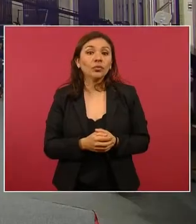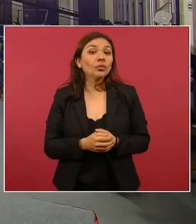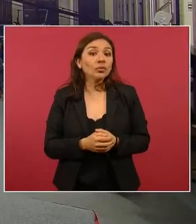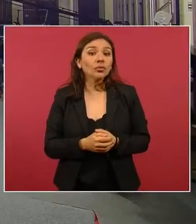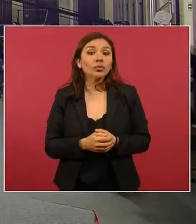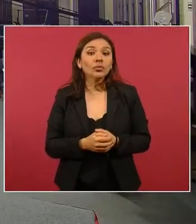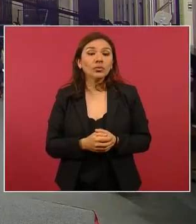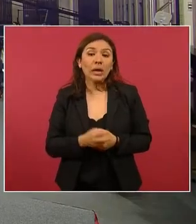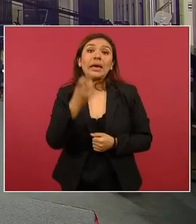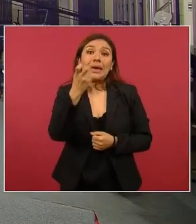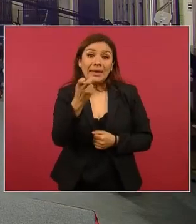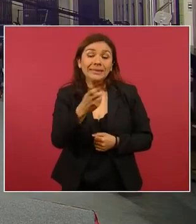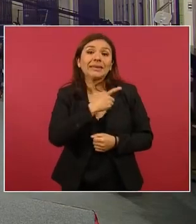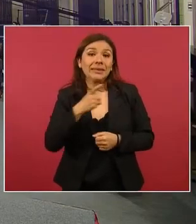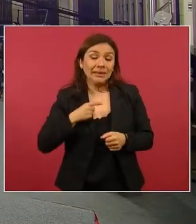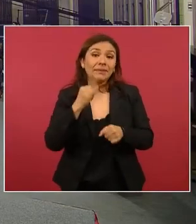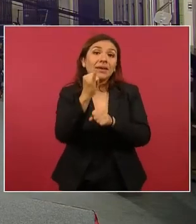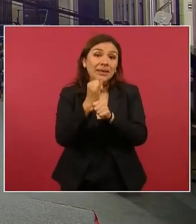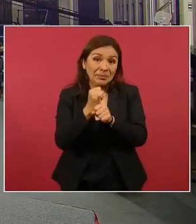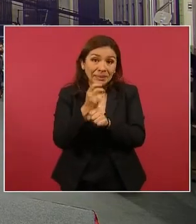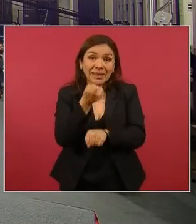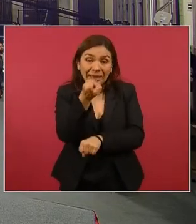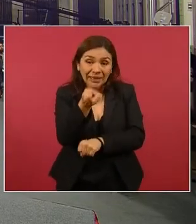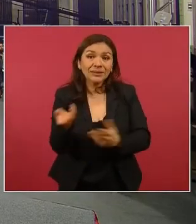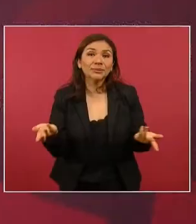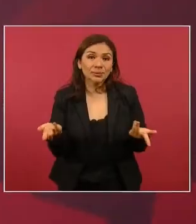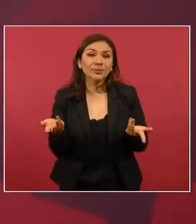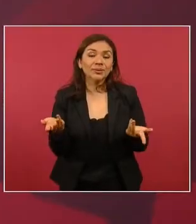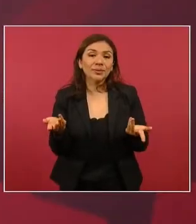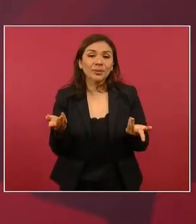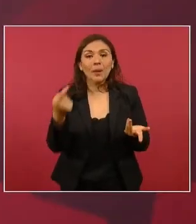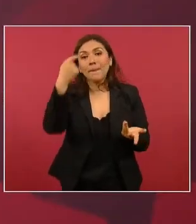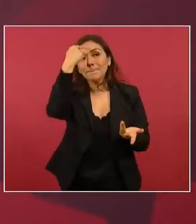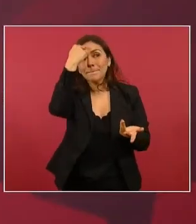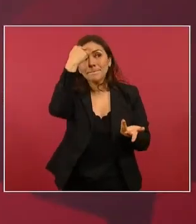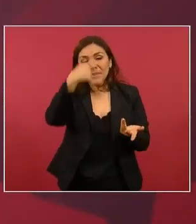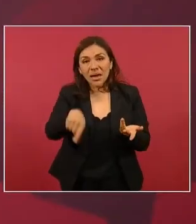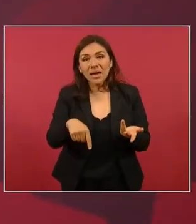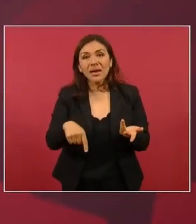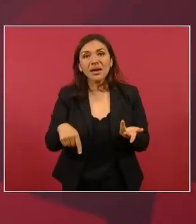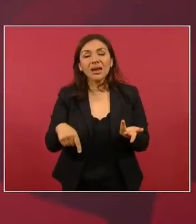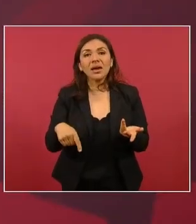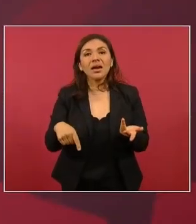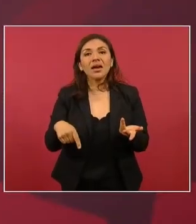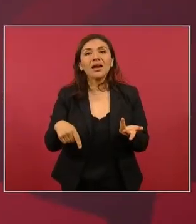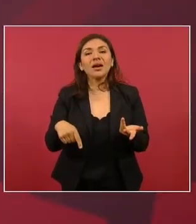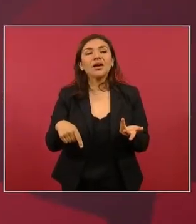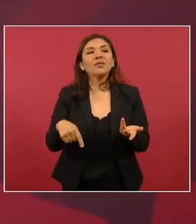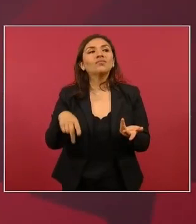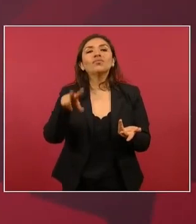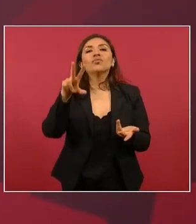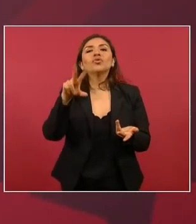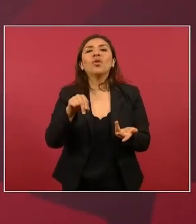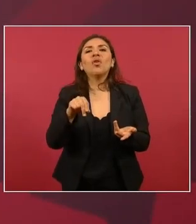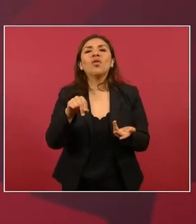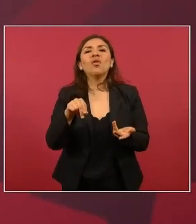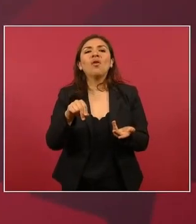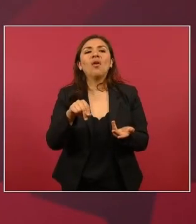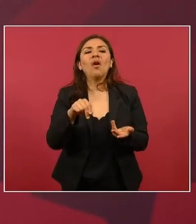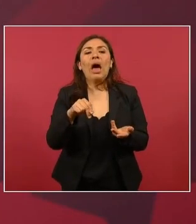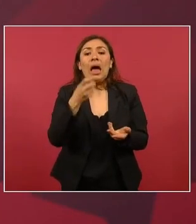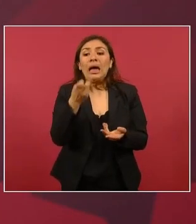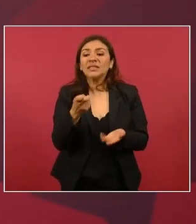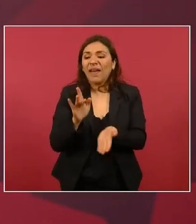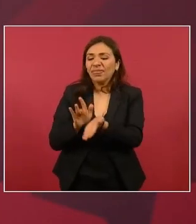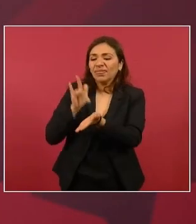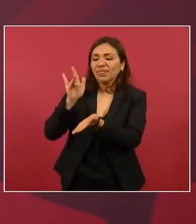Eso es lo que se tiene que investigar para que no se lucre